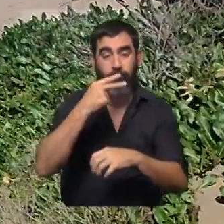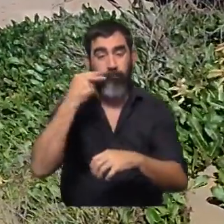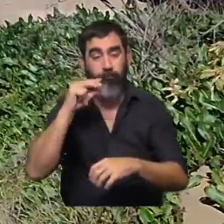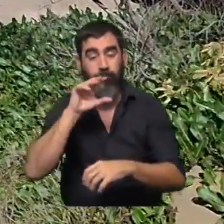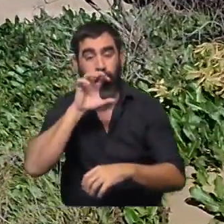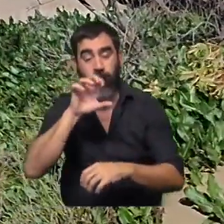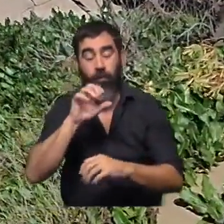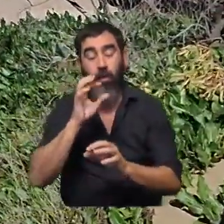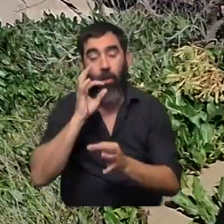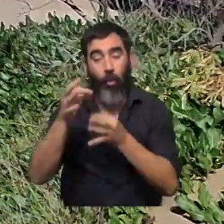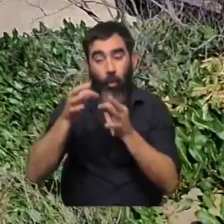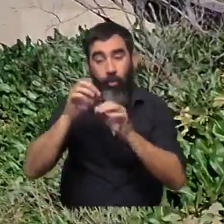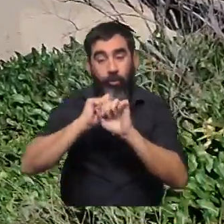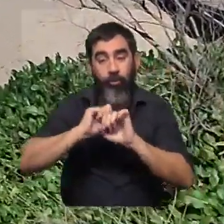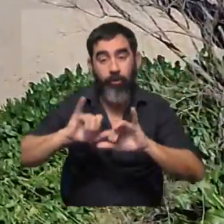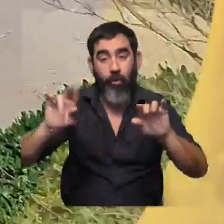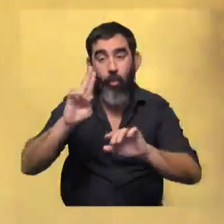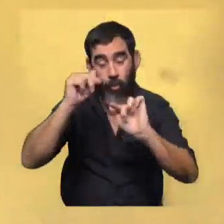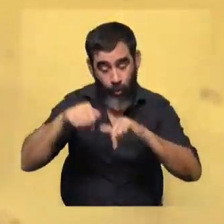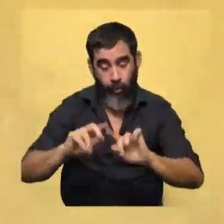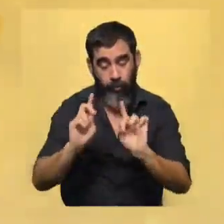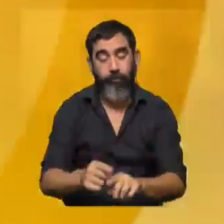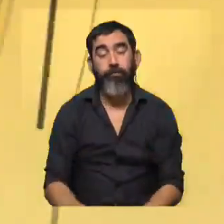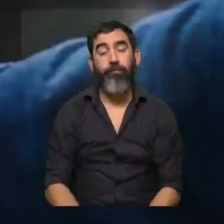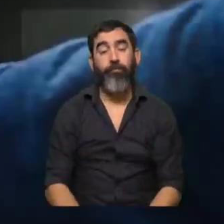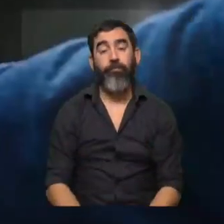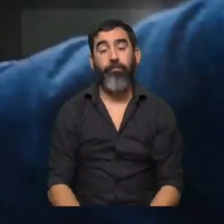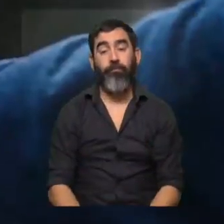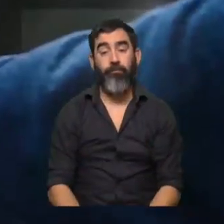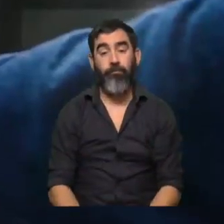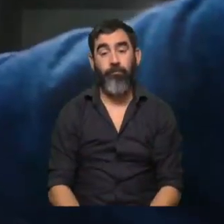que sería bueno replicar en Uruguay.